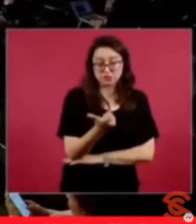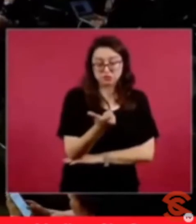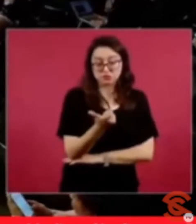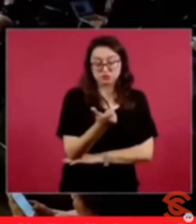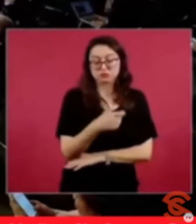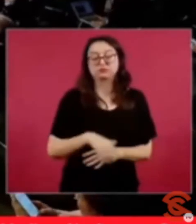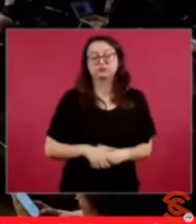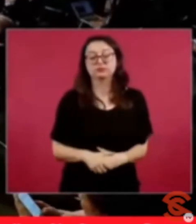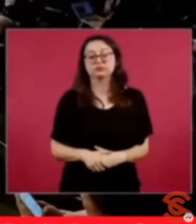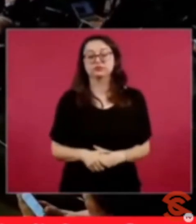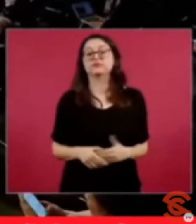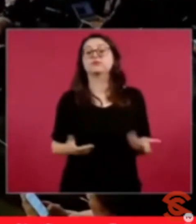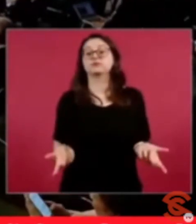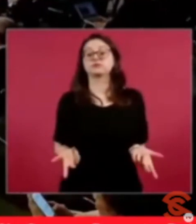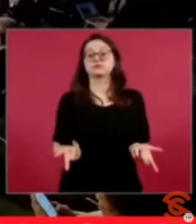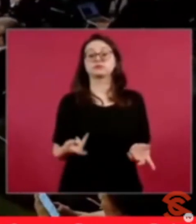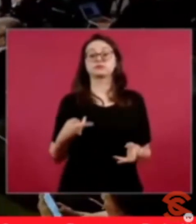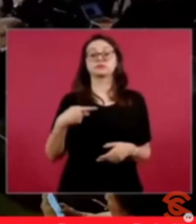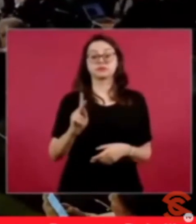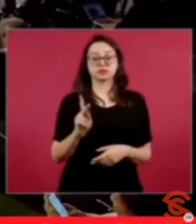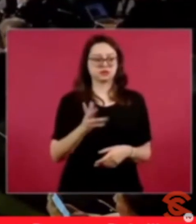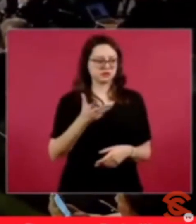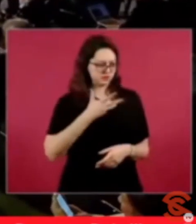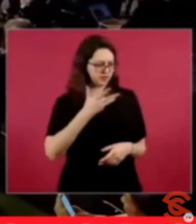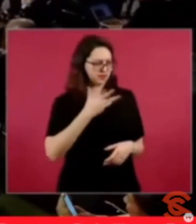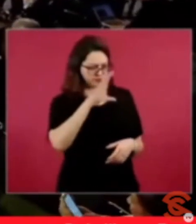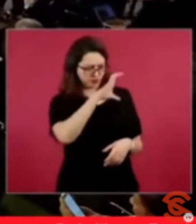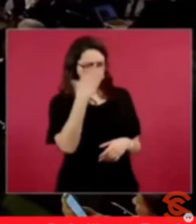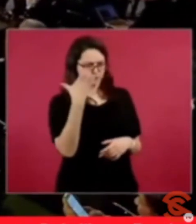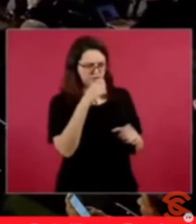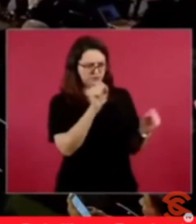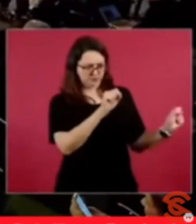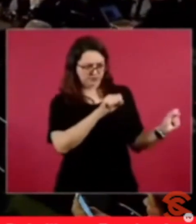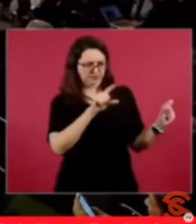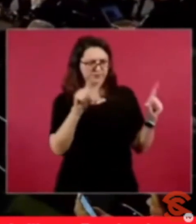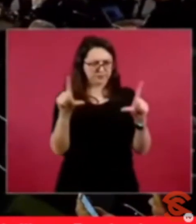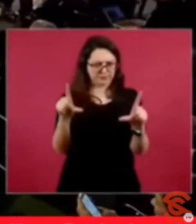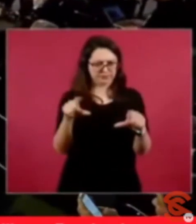Pero con ese rompeolas, a ver si lo pones, si está.